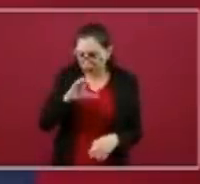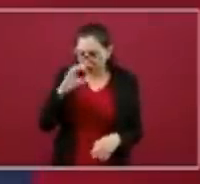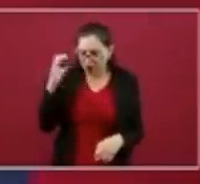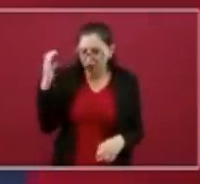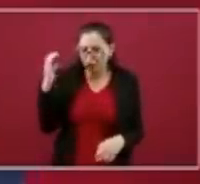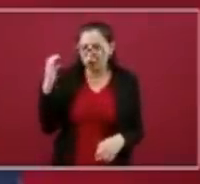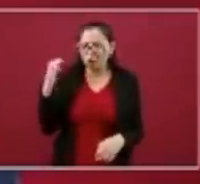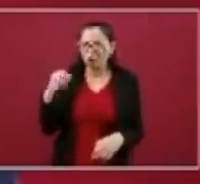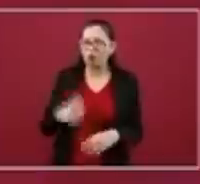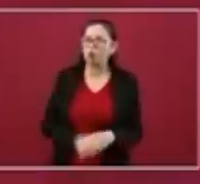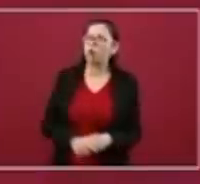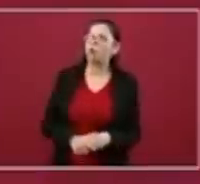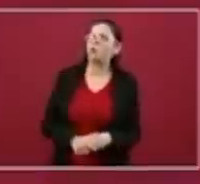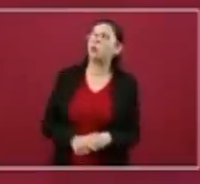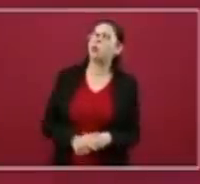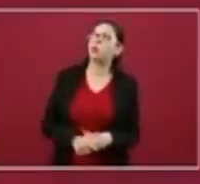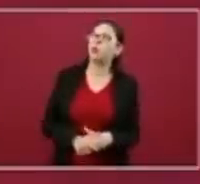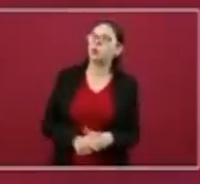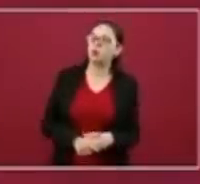Pero